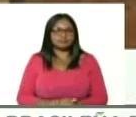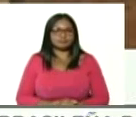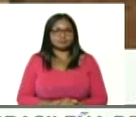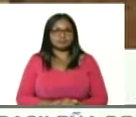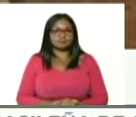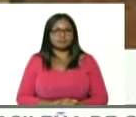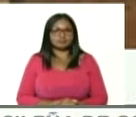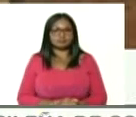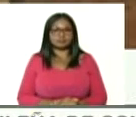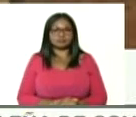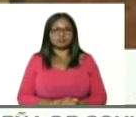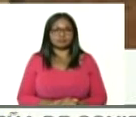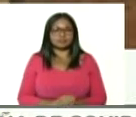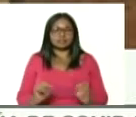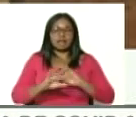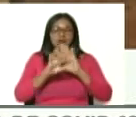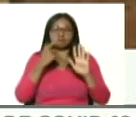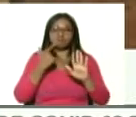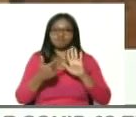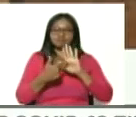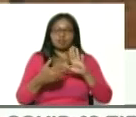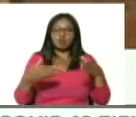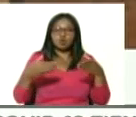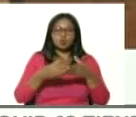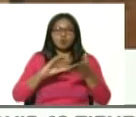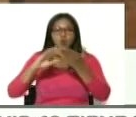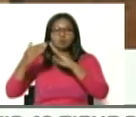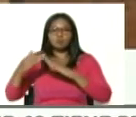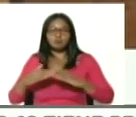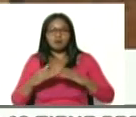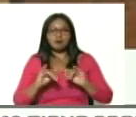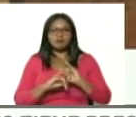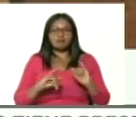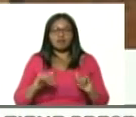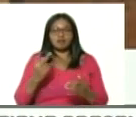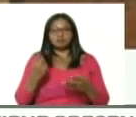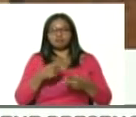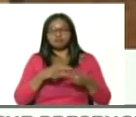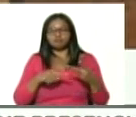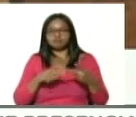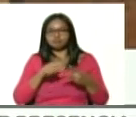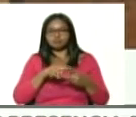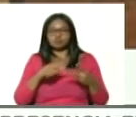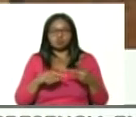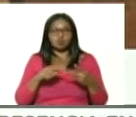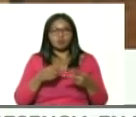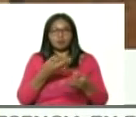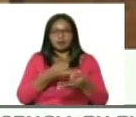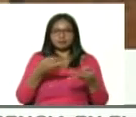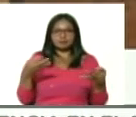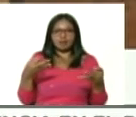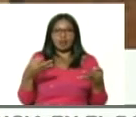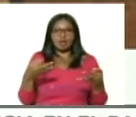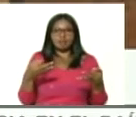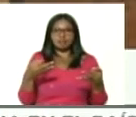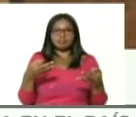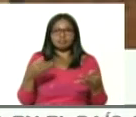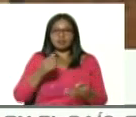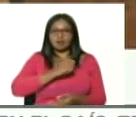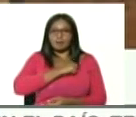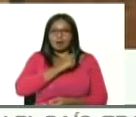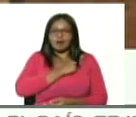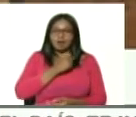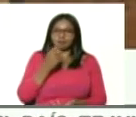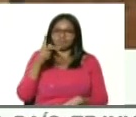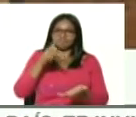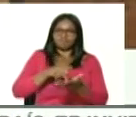Afortunadamente, al frente de la Comisión de Comunas hay 2 extraordinarios camaradas, de gran